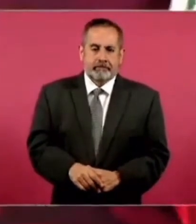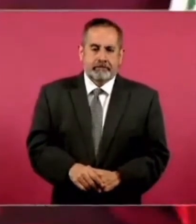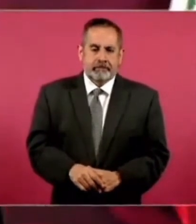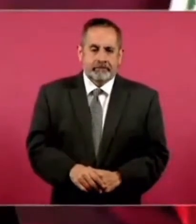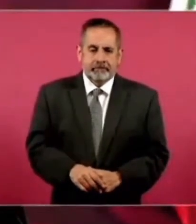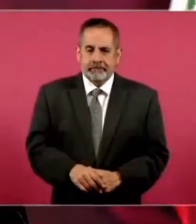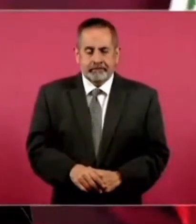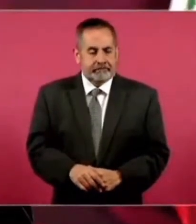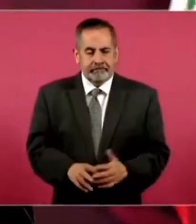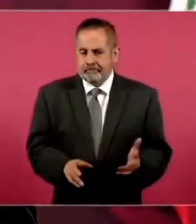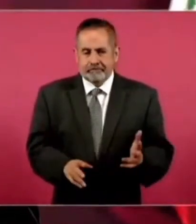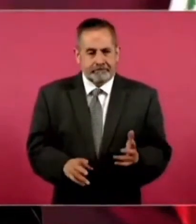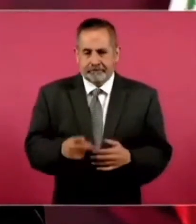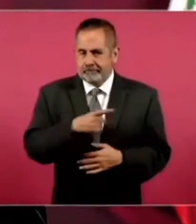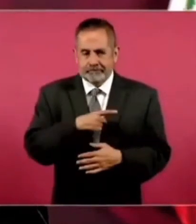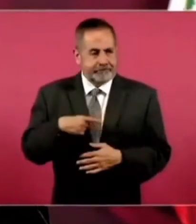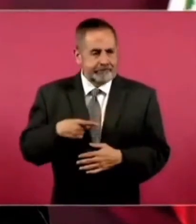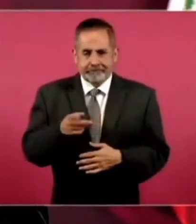Pues a nadie se le debe de